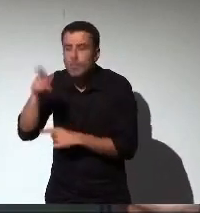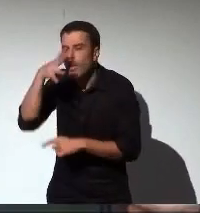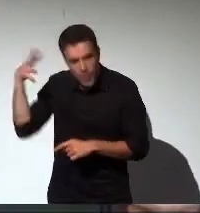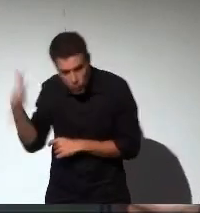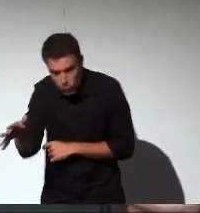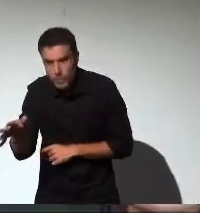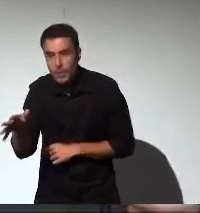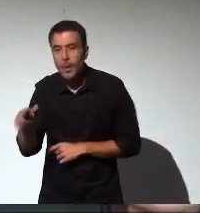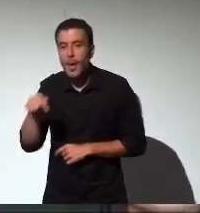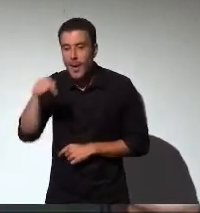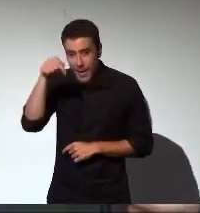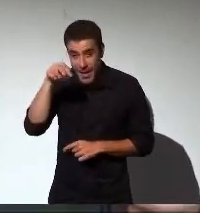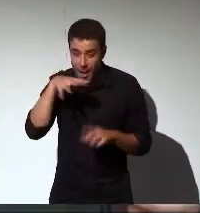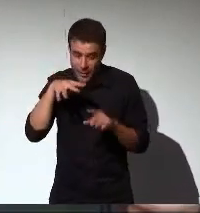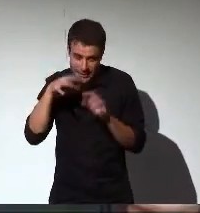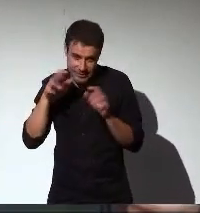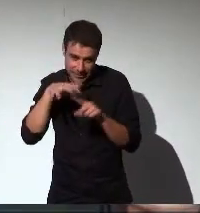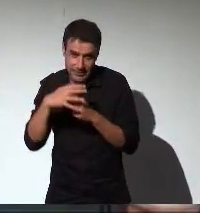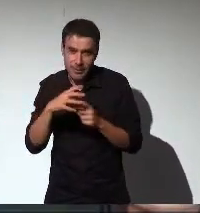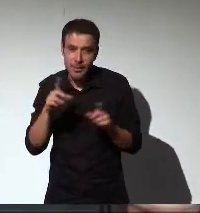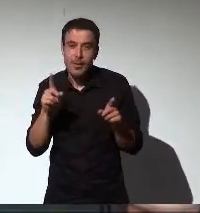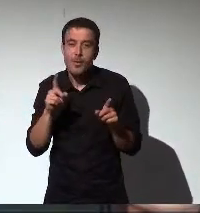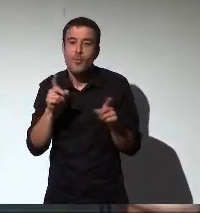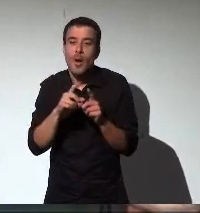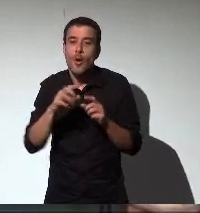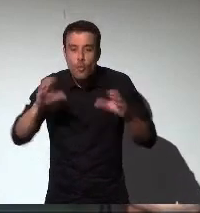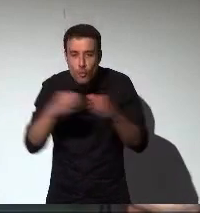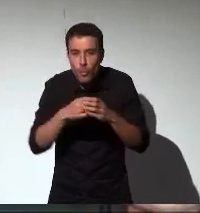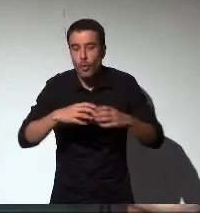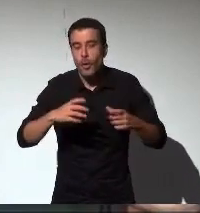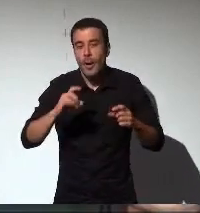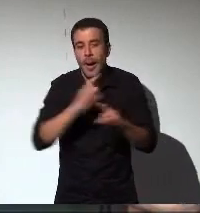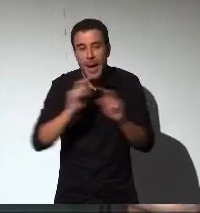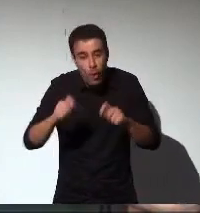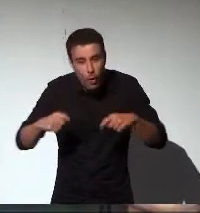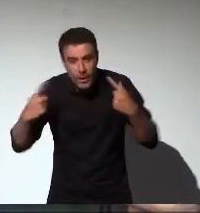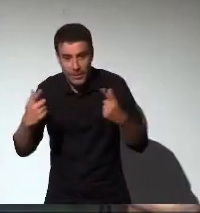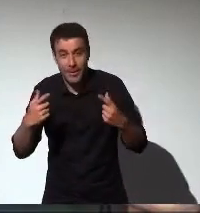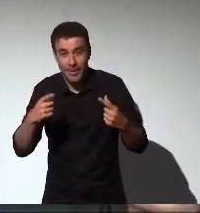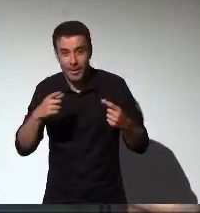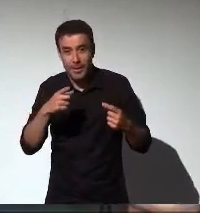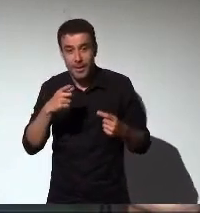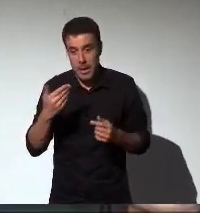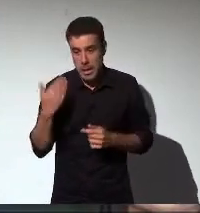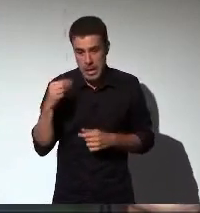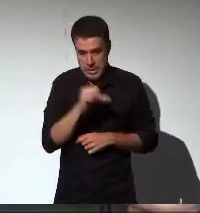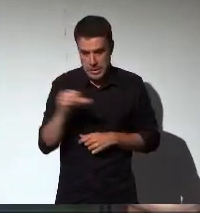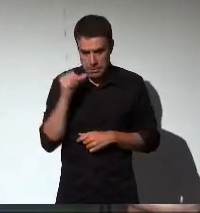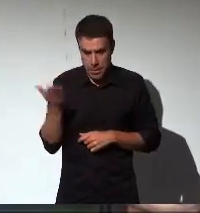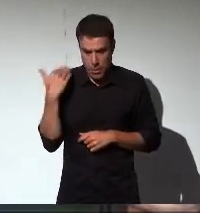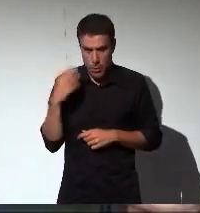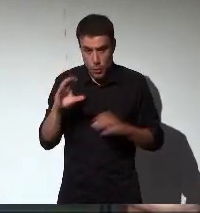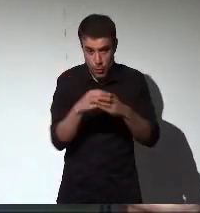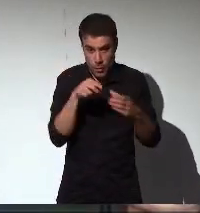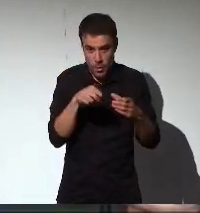aquí un guiño especial a los grupos y colectivos ecologistas que están siendo, en las últimas semanas